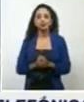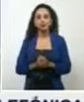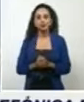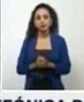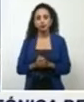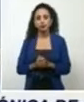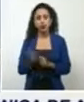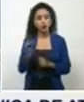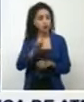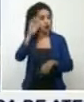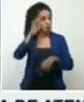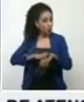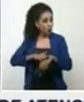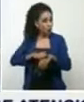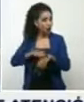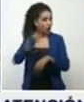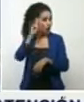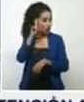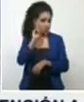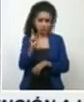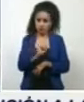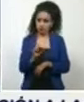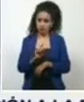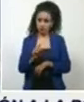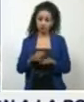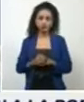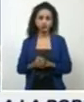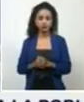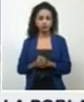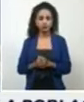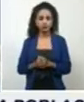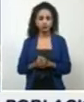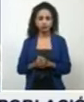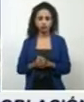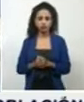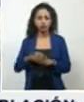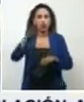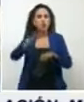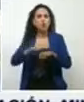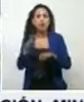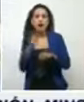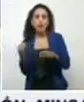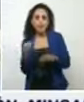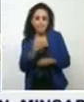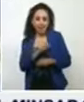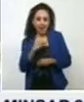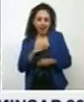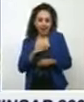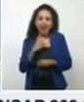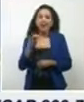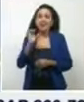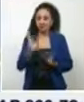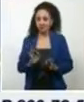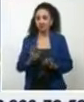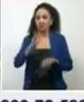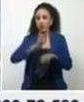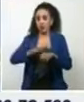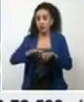puede infectar al niño, sino es el contacto físico. Por eso, las madres tienen